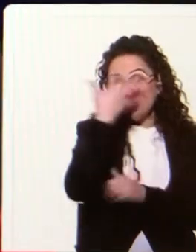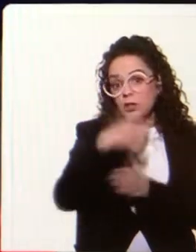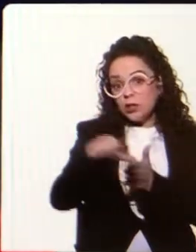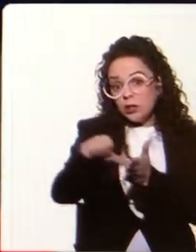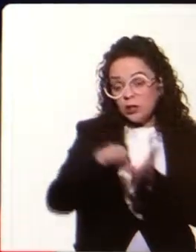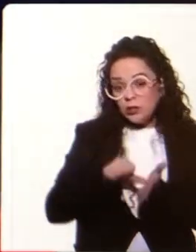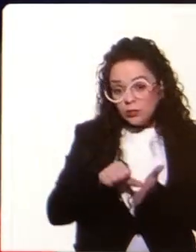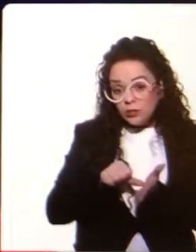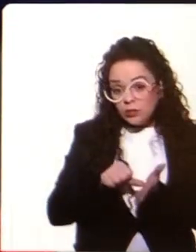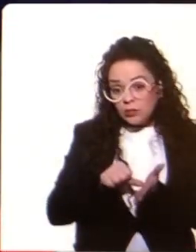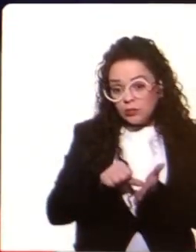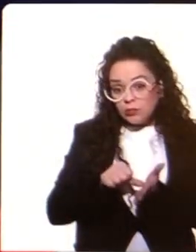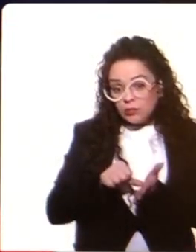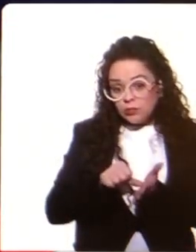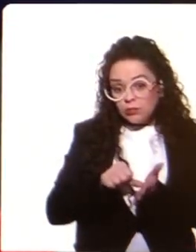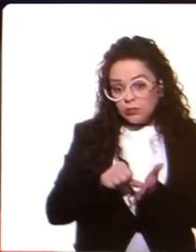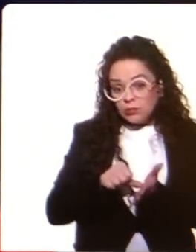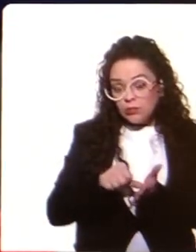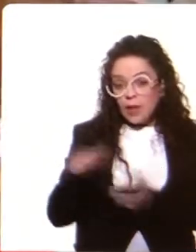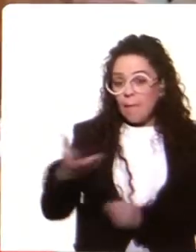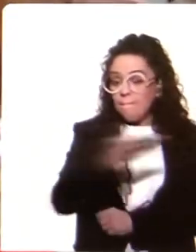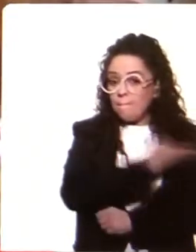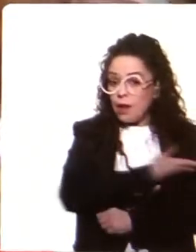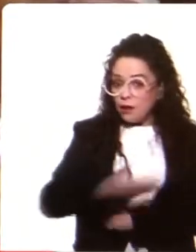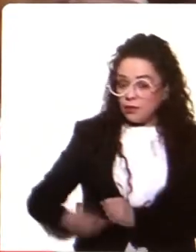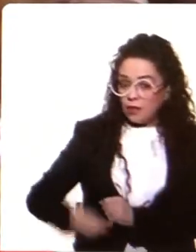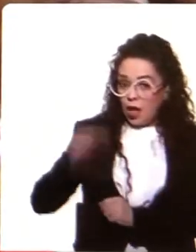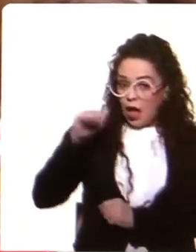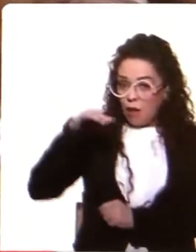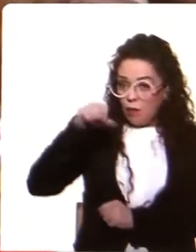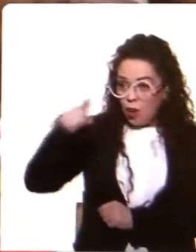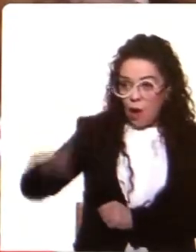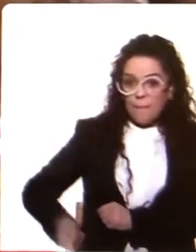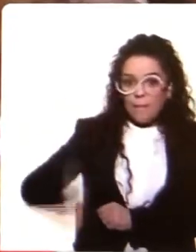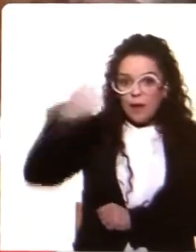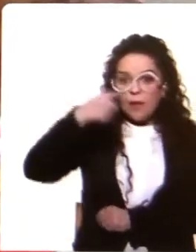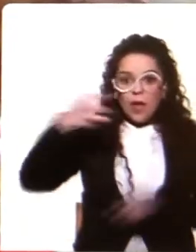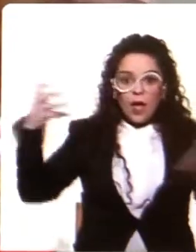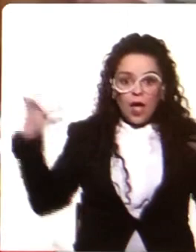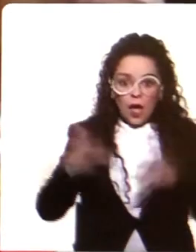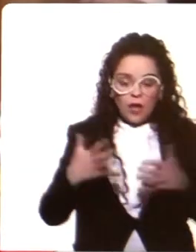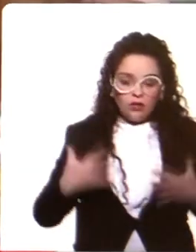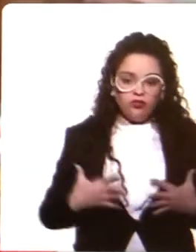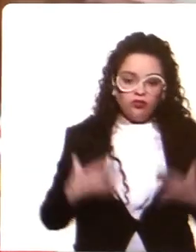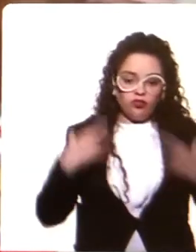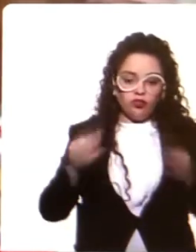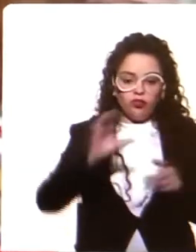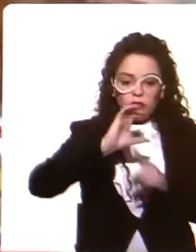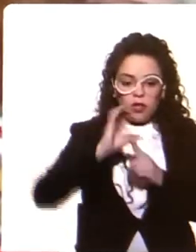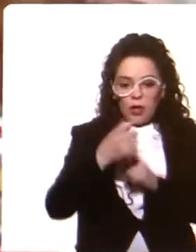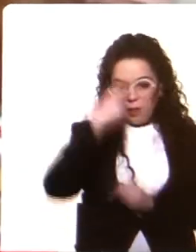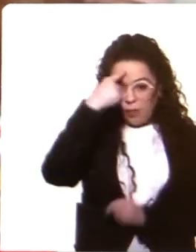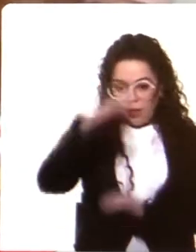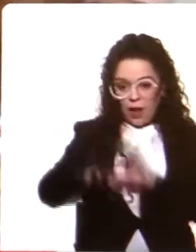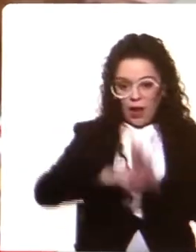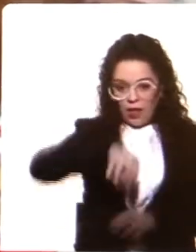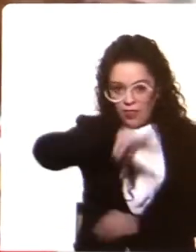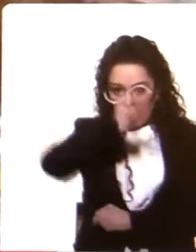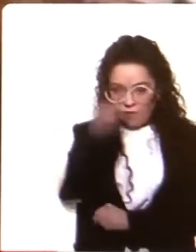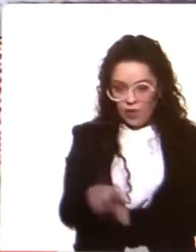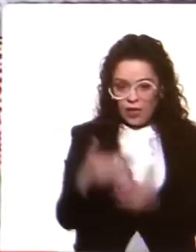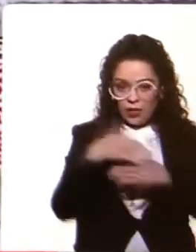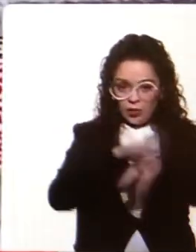presidente López Obrador poder afectar su figura y poder afectar a la doctora Claudia